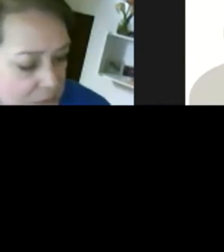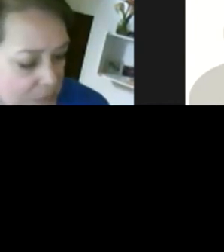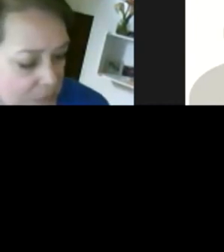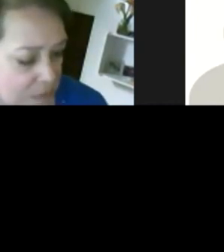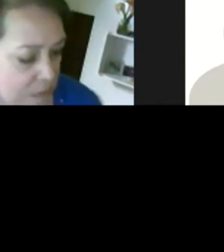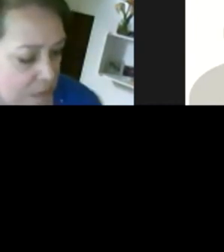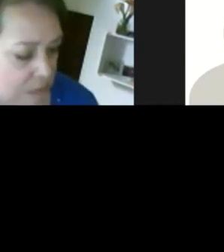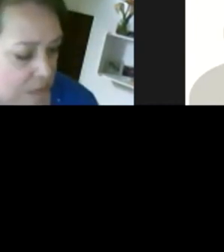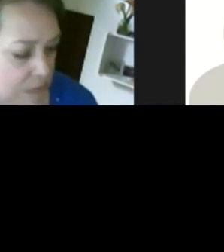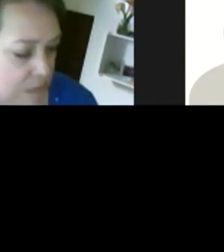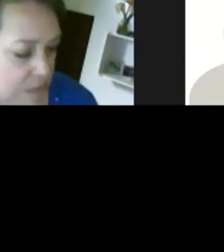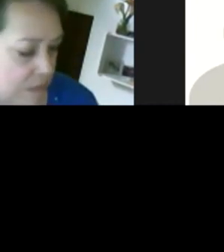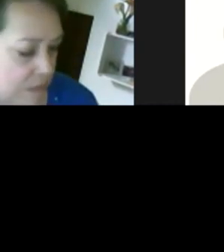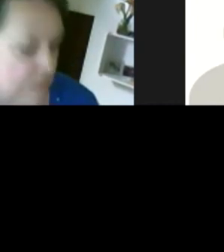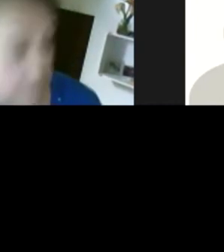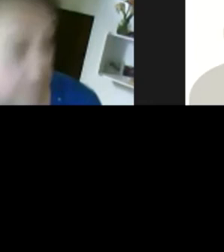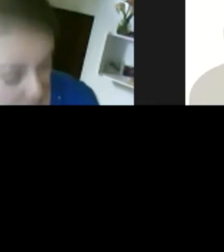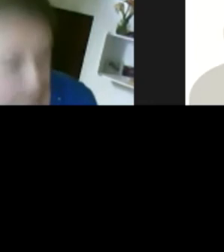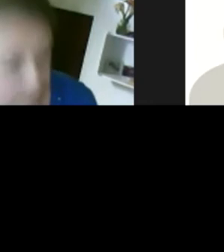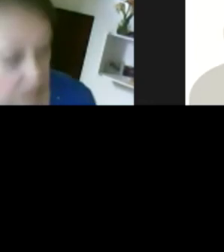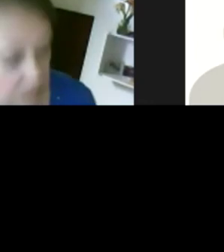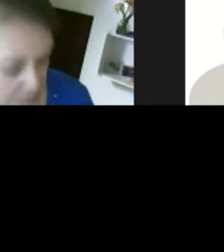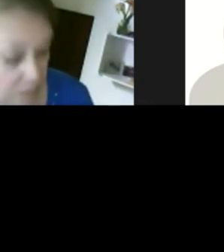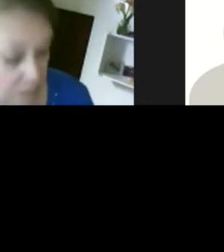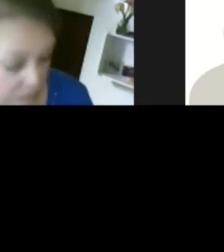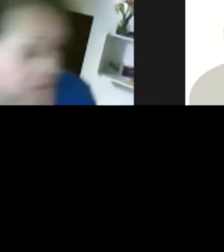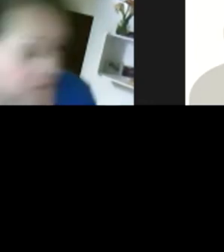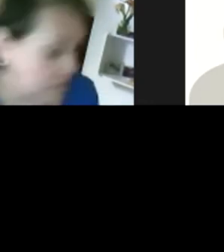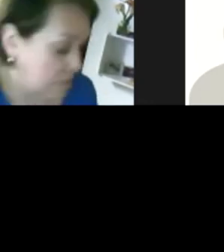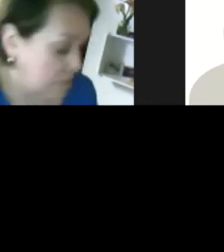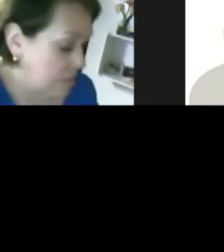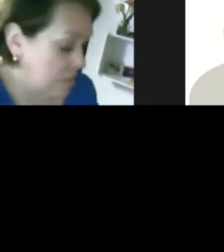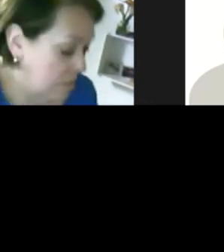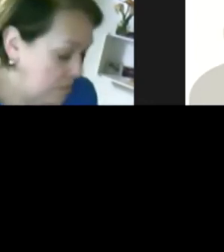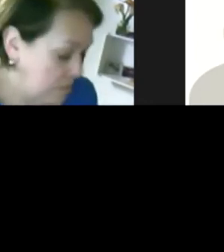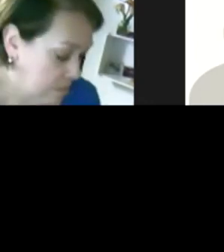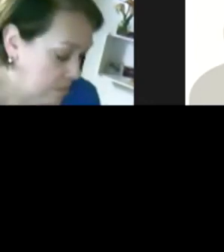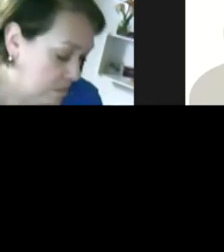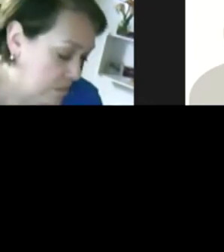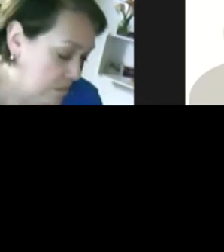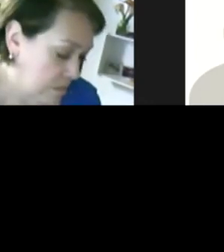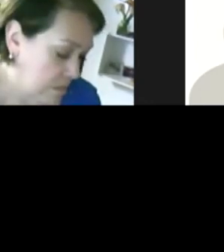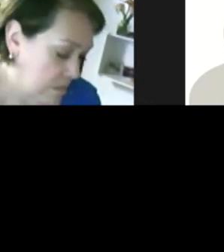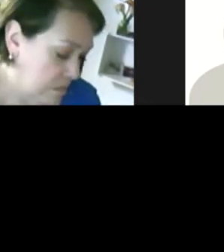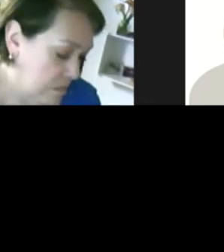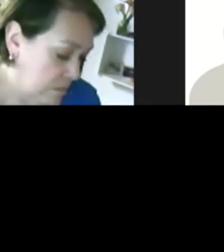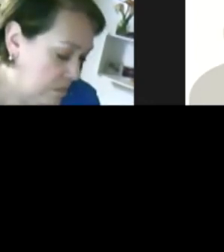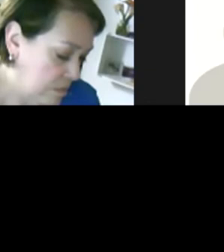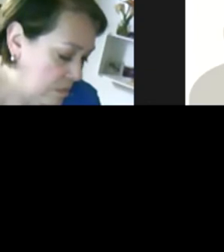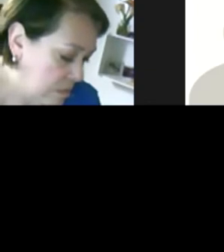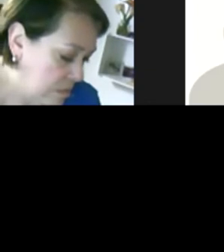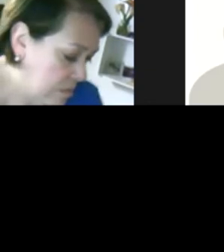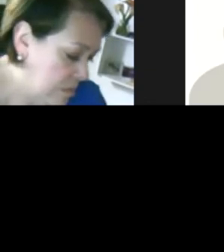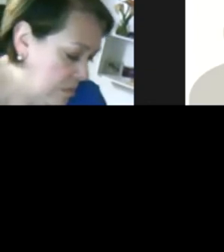Que el sostenimiento de la oferta de formación se tiene que dar. Y además no se puede perder de vista de que ISEF viene trabajando para eliminar